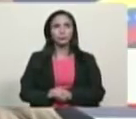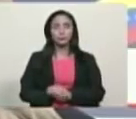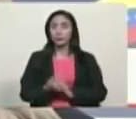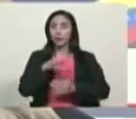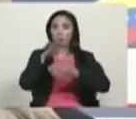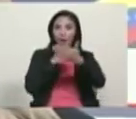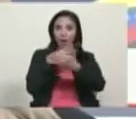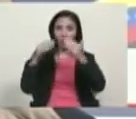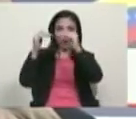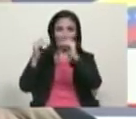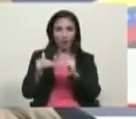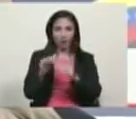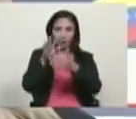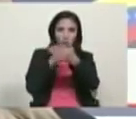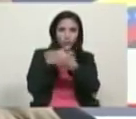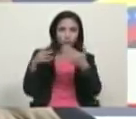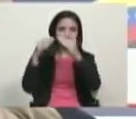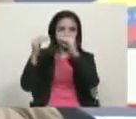agenda.